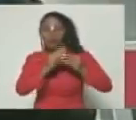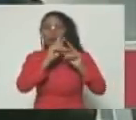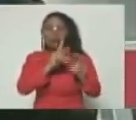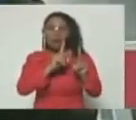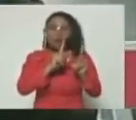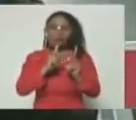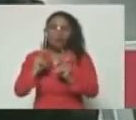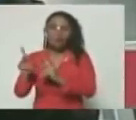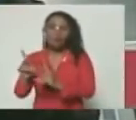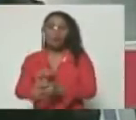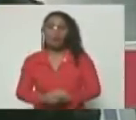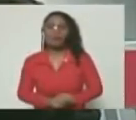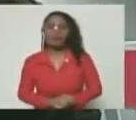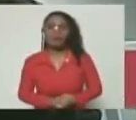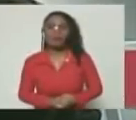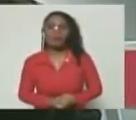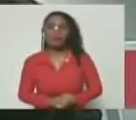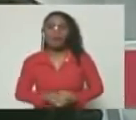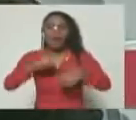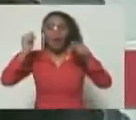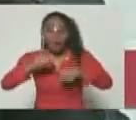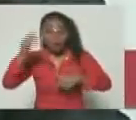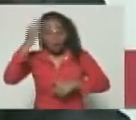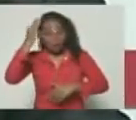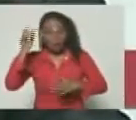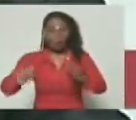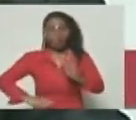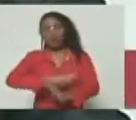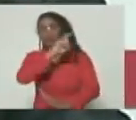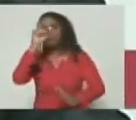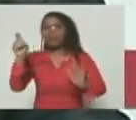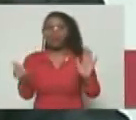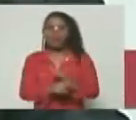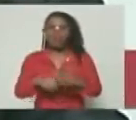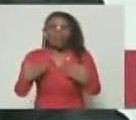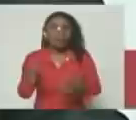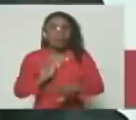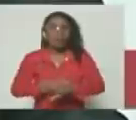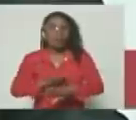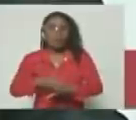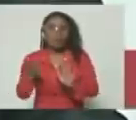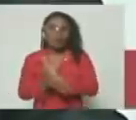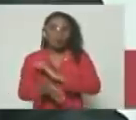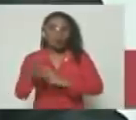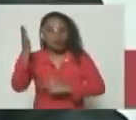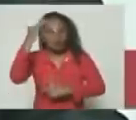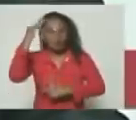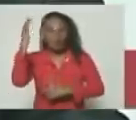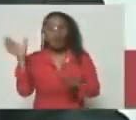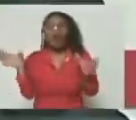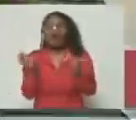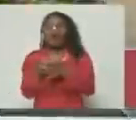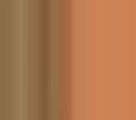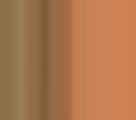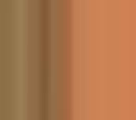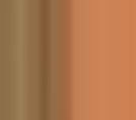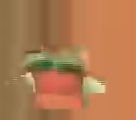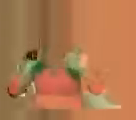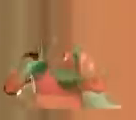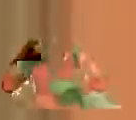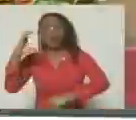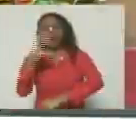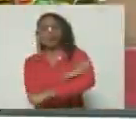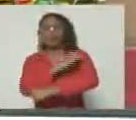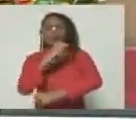planificación. Hoy lo sabemos todo. Sabemos que un sector de la extrema derecha